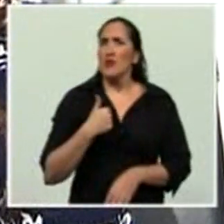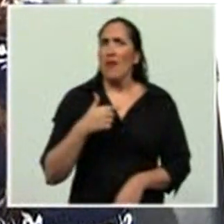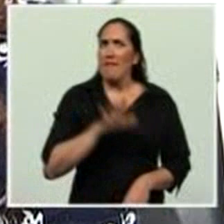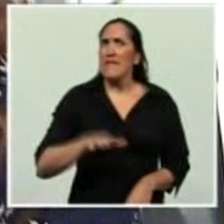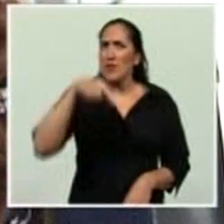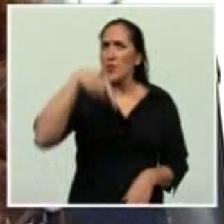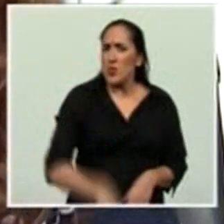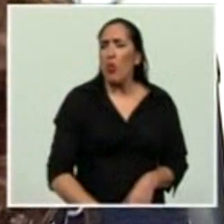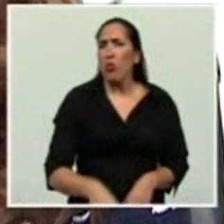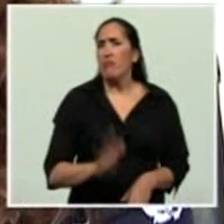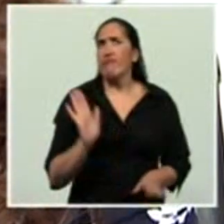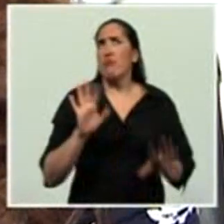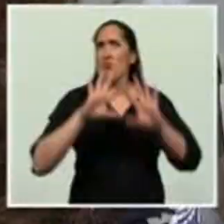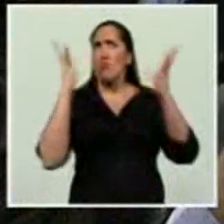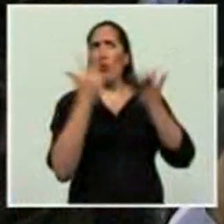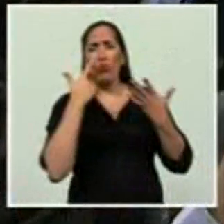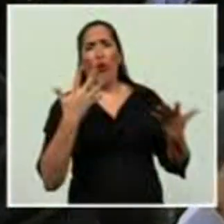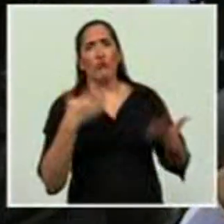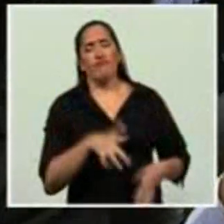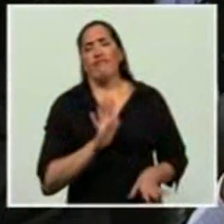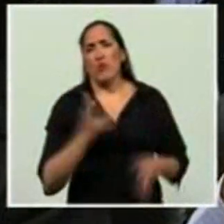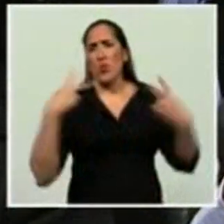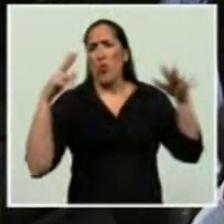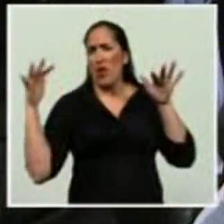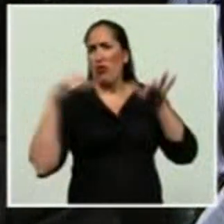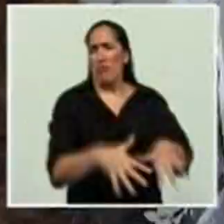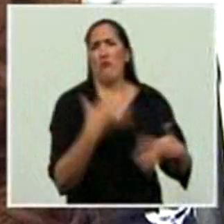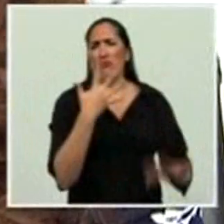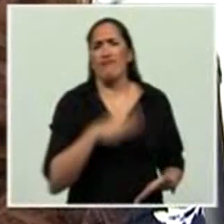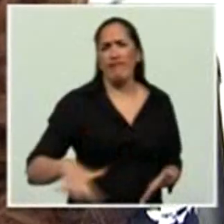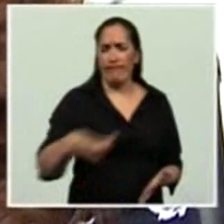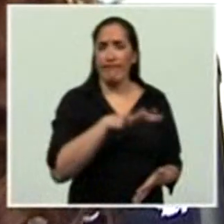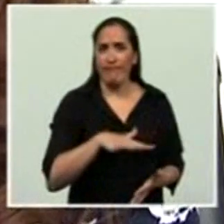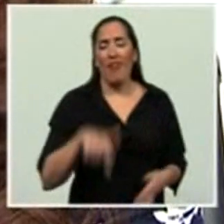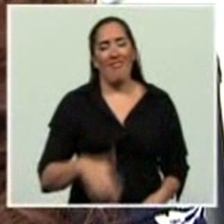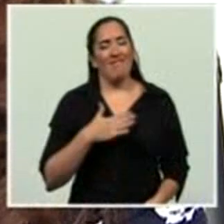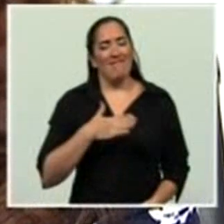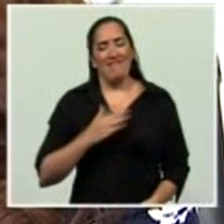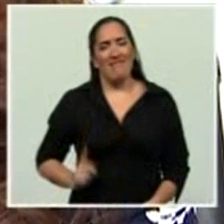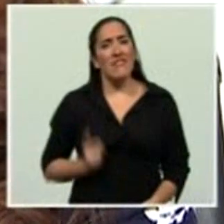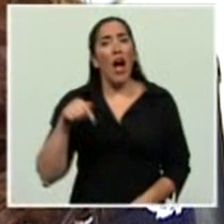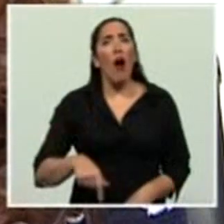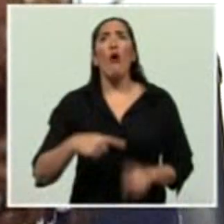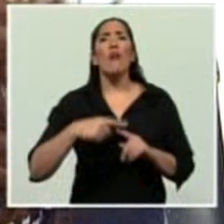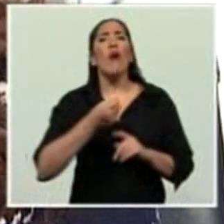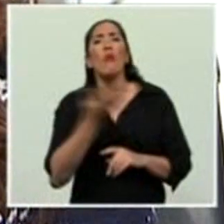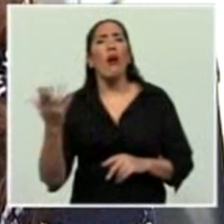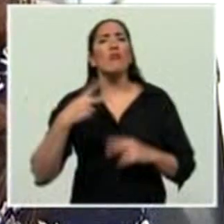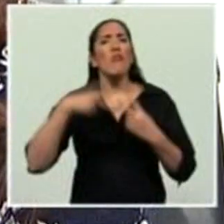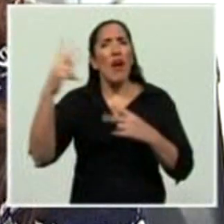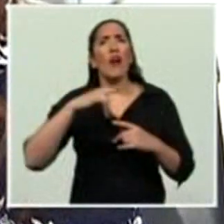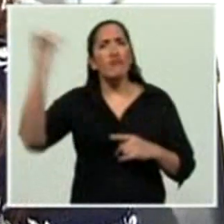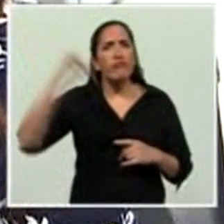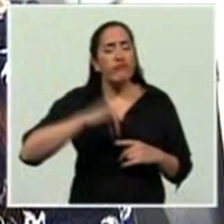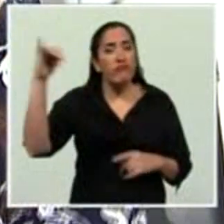turística a nivel mundial estamos muy felices de este vuelo de las 11 frecuencias que tiene la